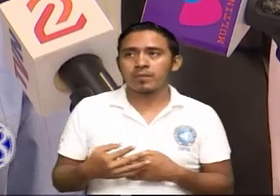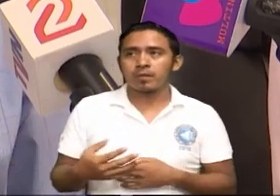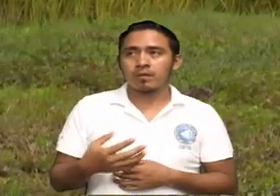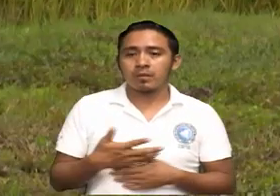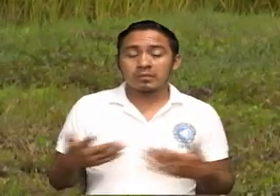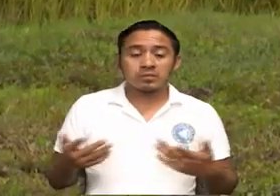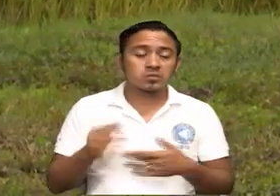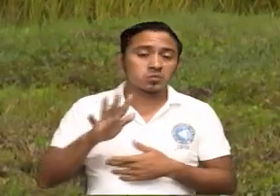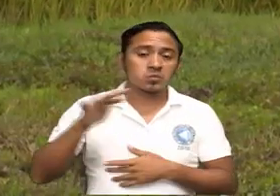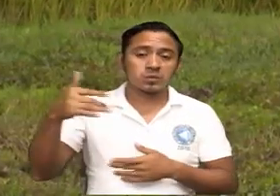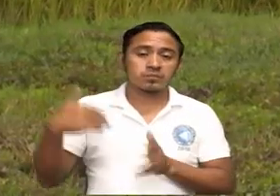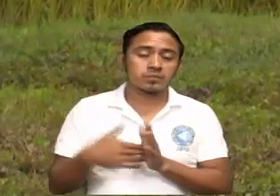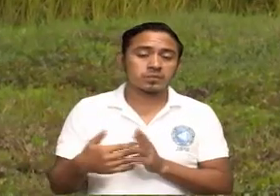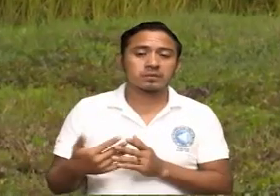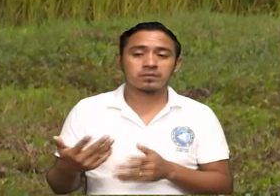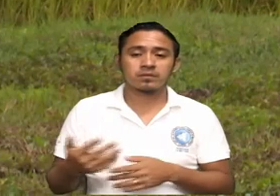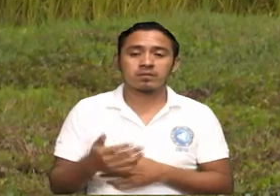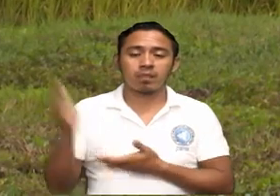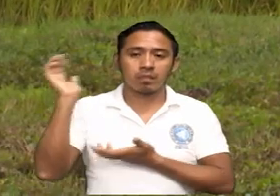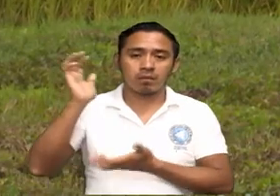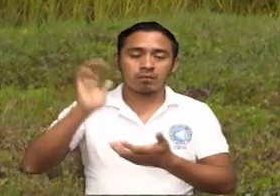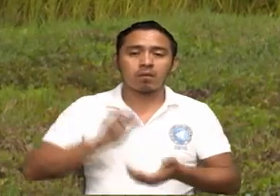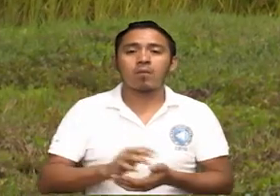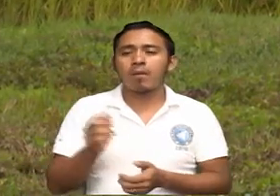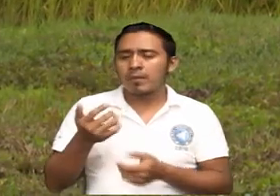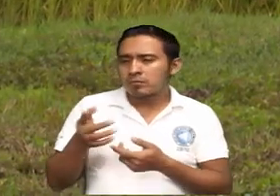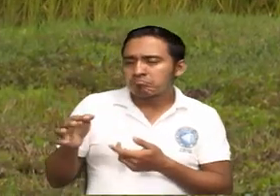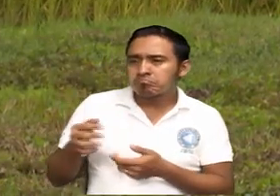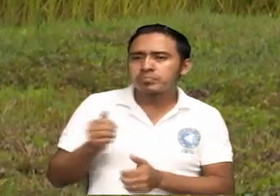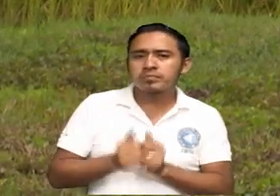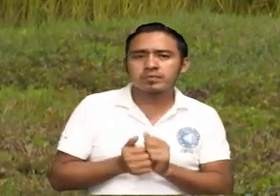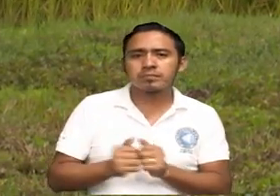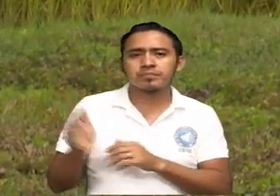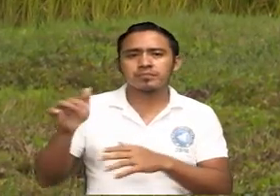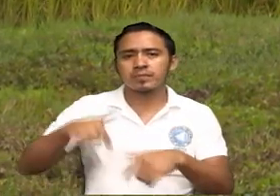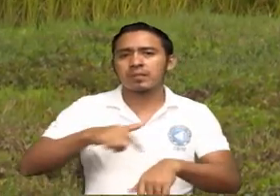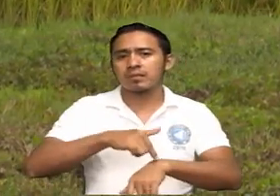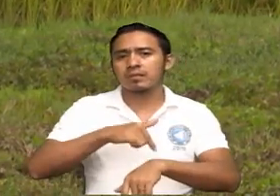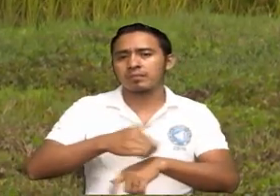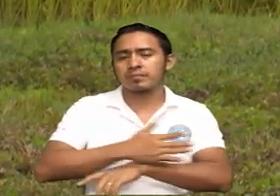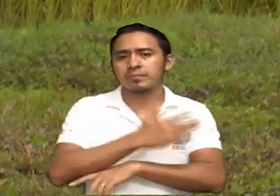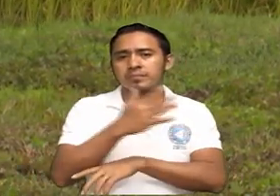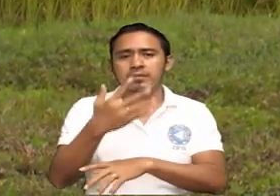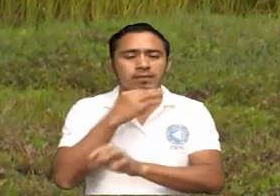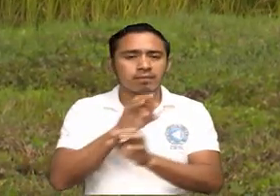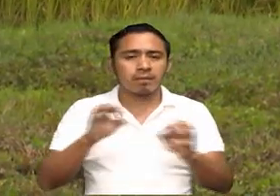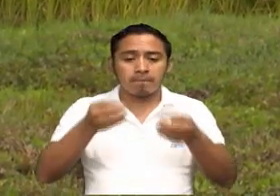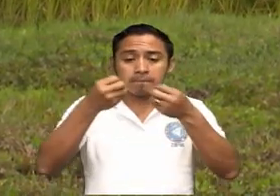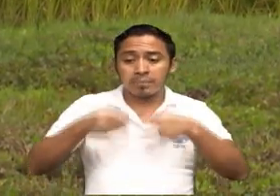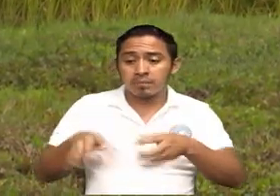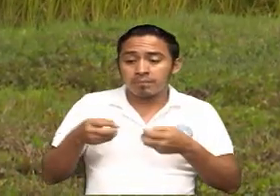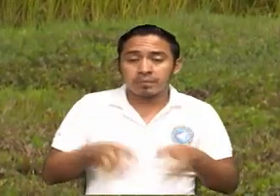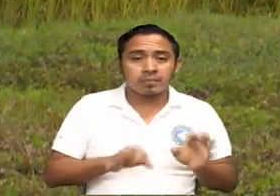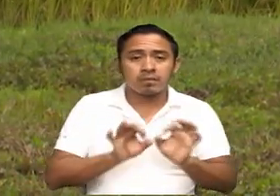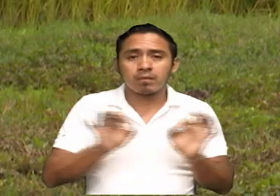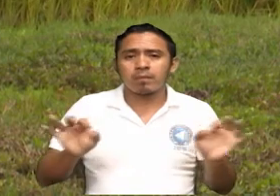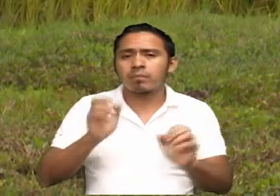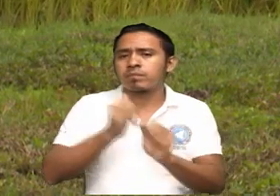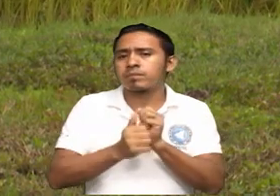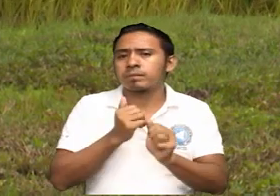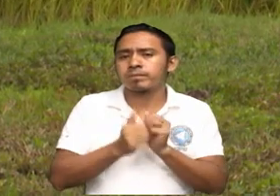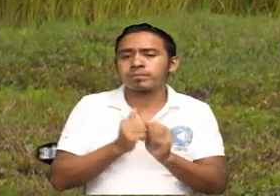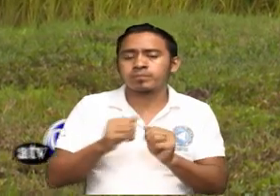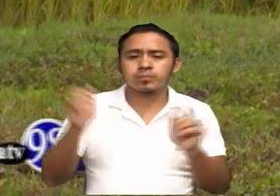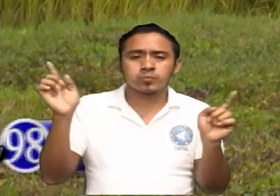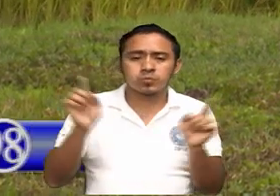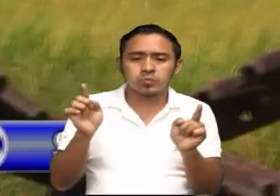145.073 quintales. Pese al leve estrés hídrico presentado por el clima en este periodo, no se estiman pérdidas, ya que las afectaciones son